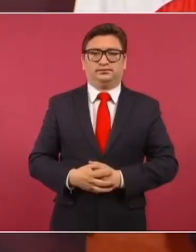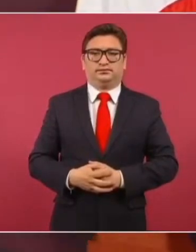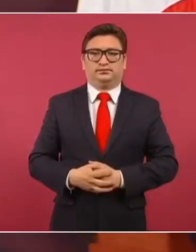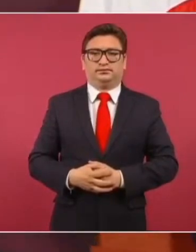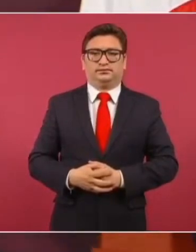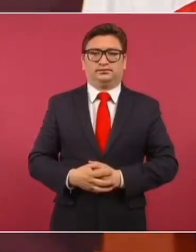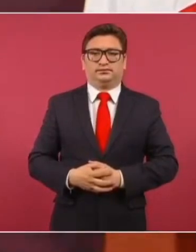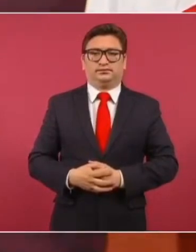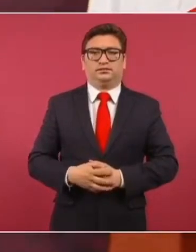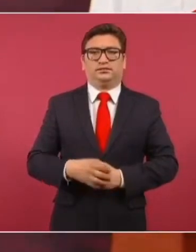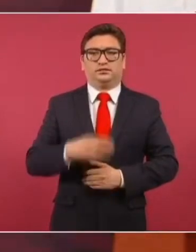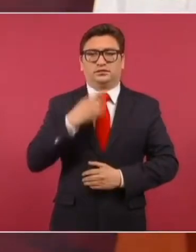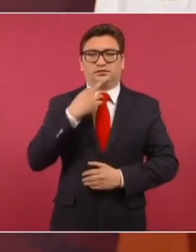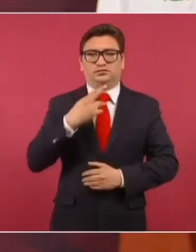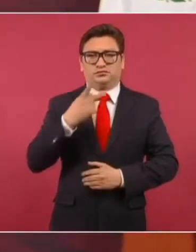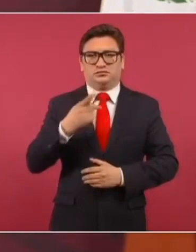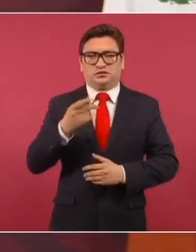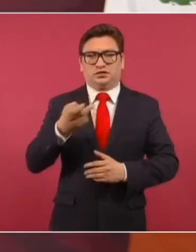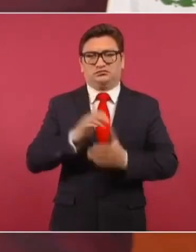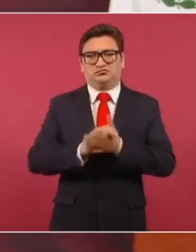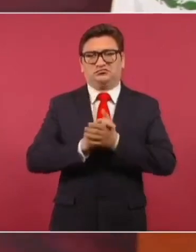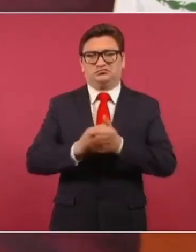mediante incirculación.